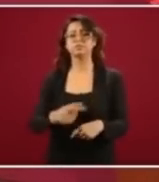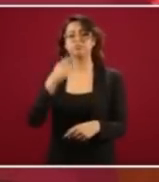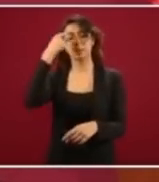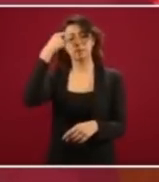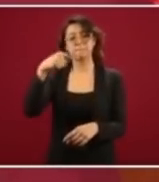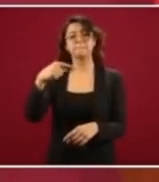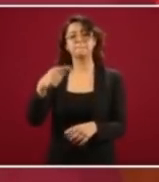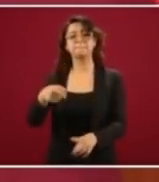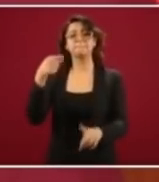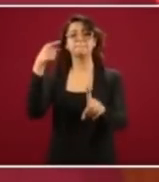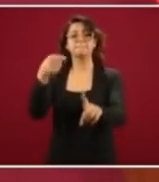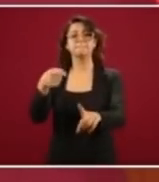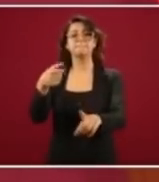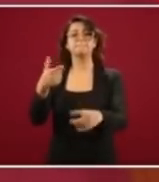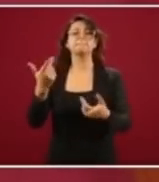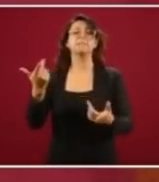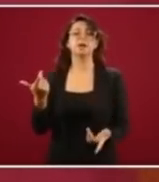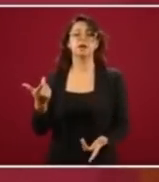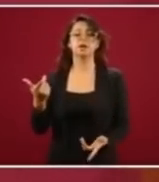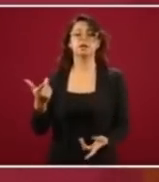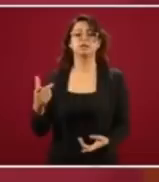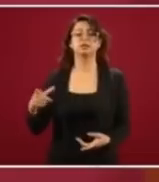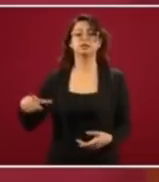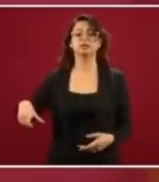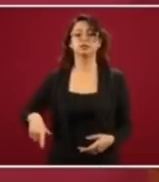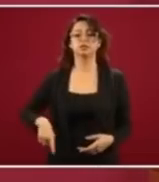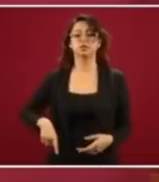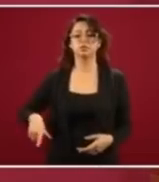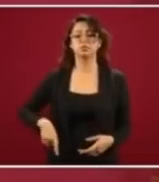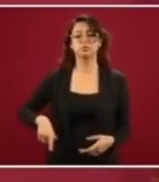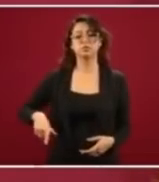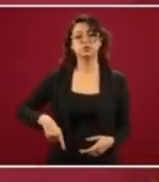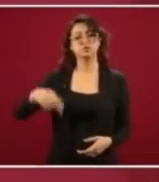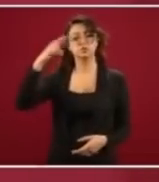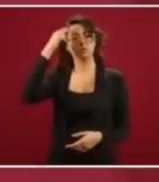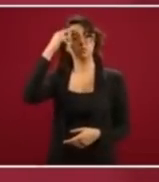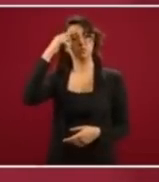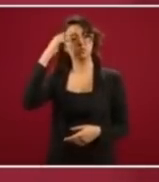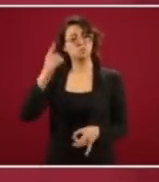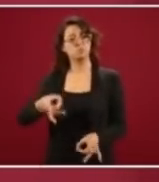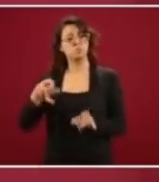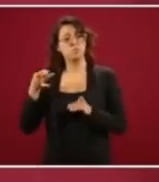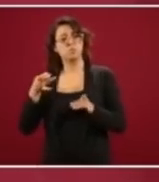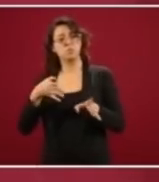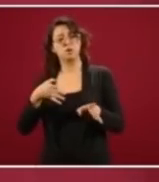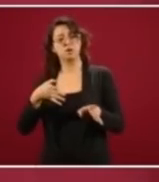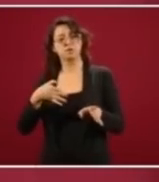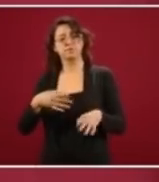para derrocar a Porfirio Díaz,